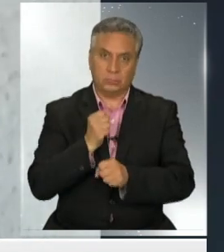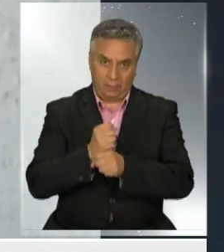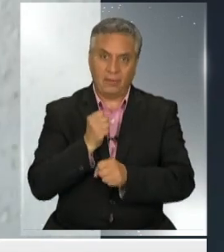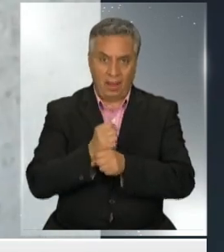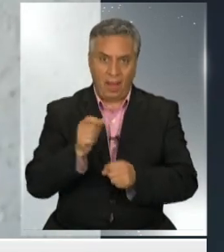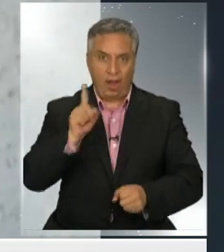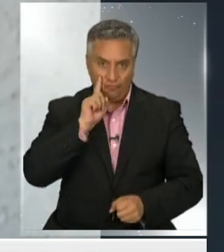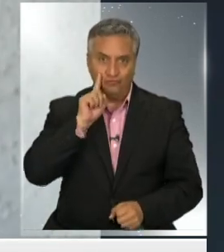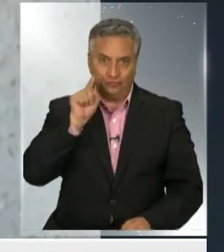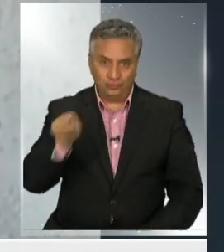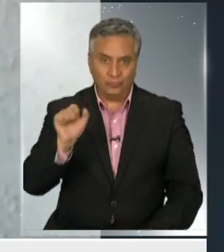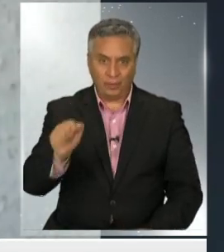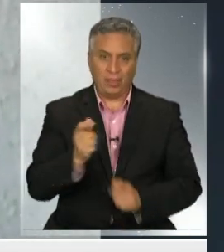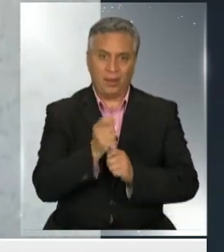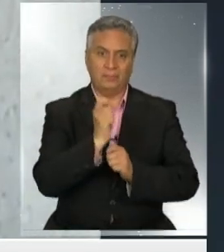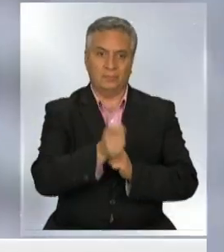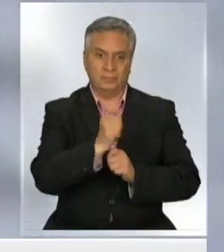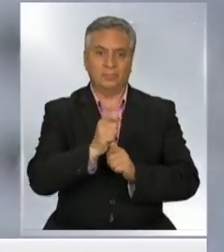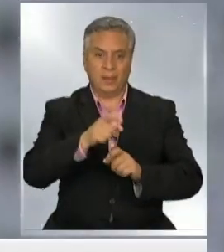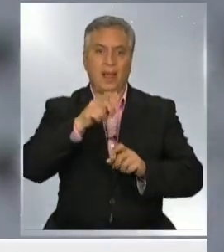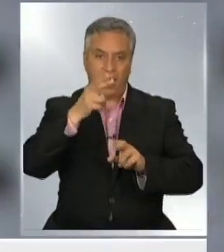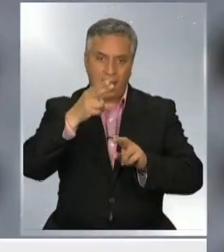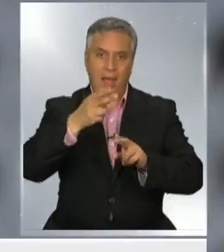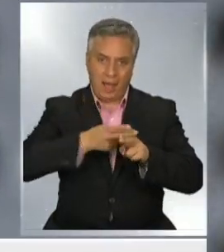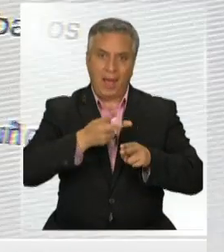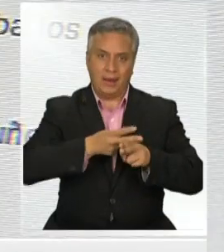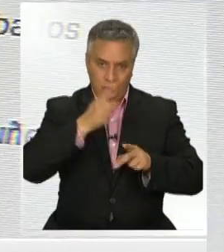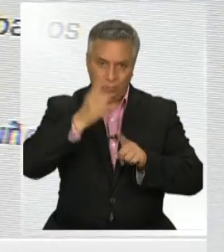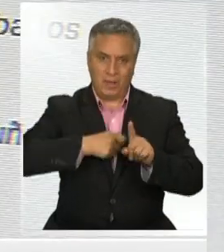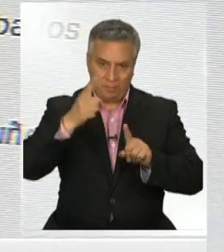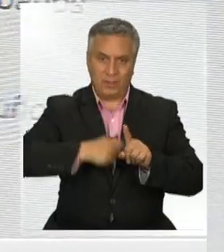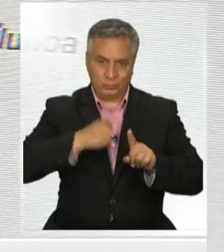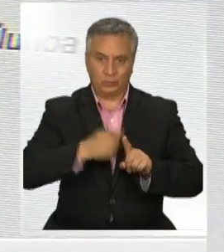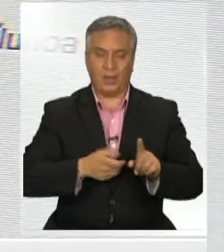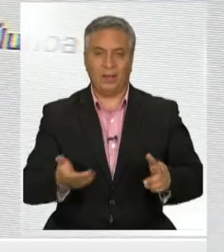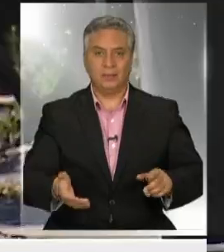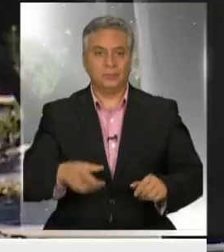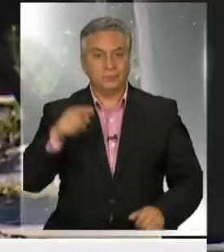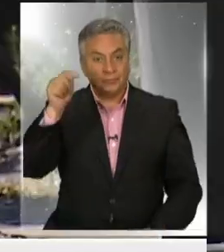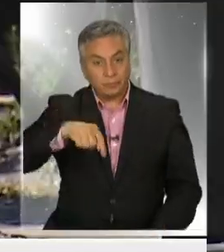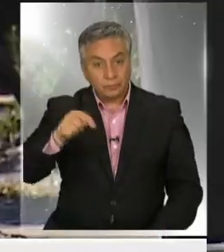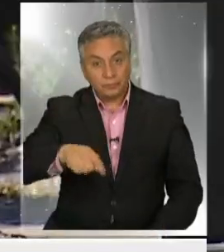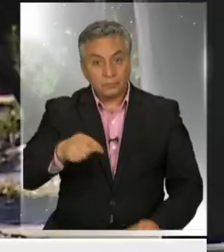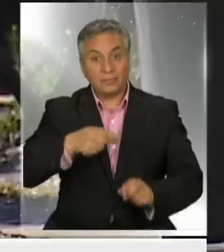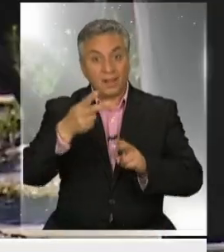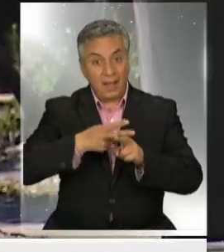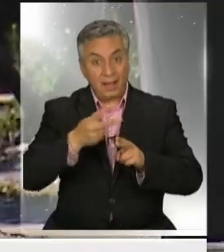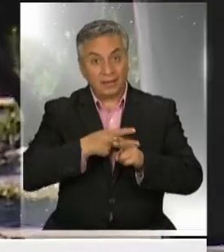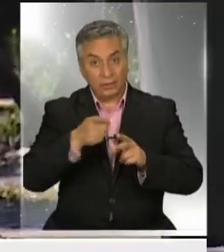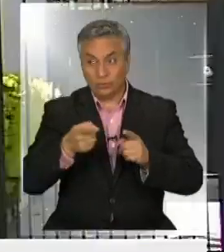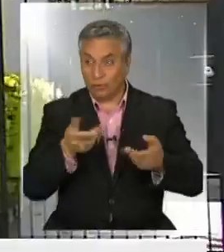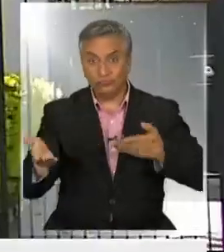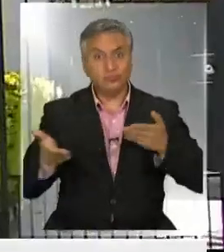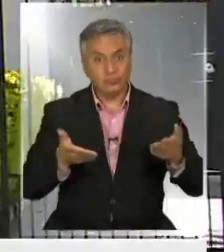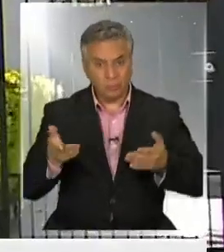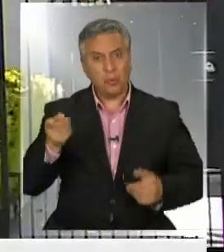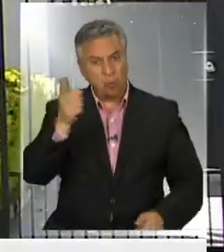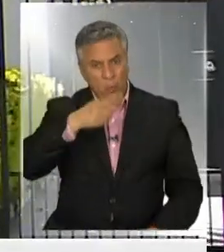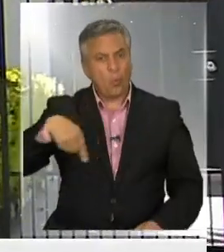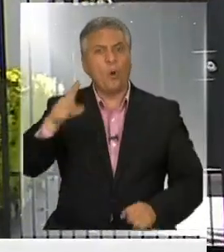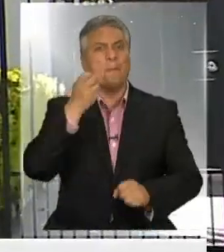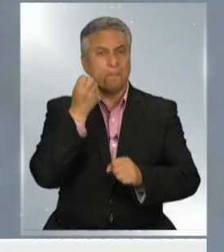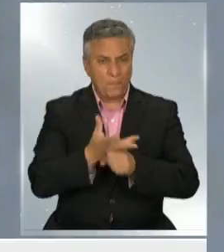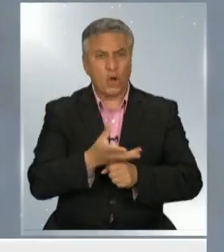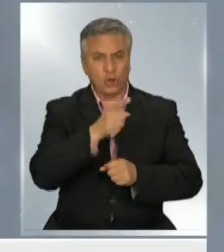pueda cancelar su arriendo todos los meses. Compartir un arriendo hoy en día es una fórmula cada vez más escogida por